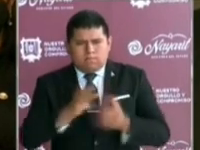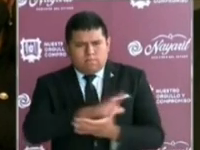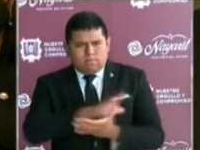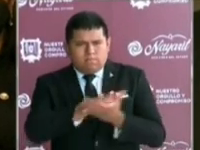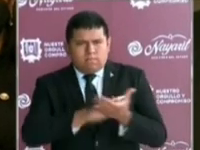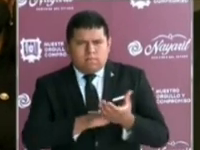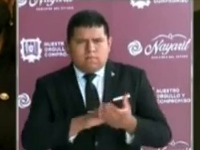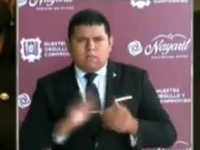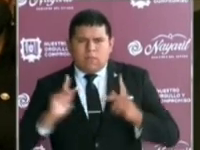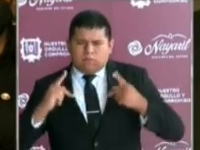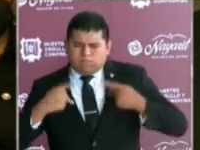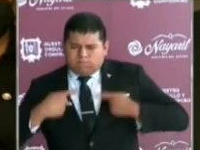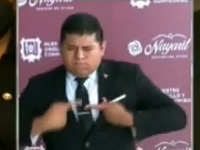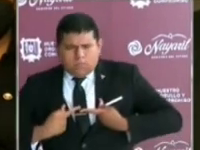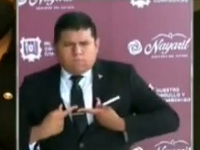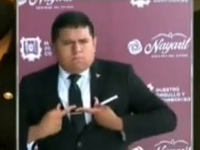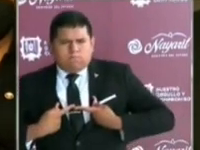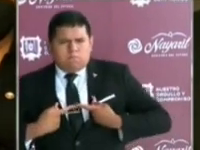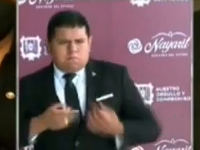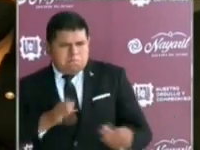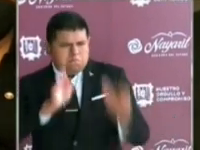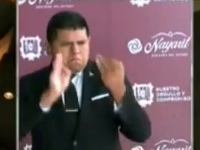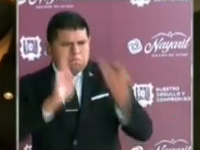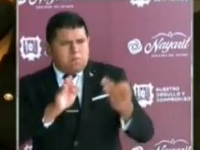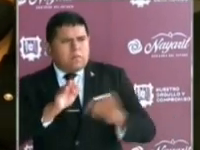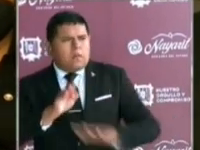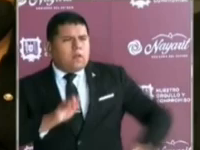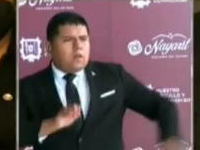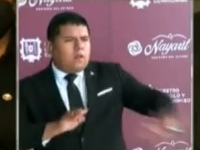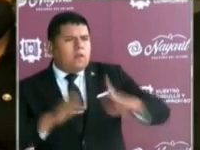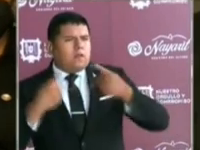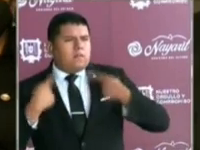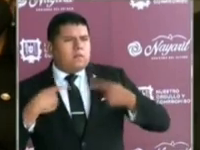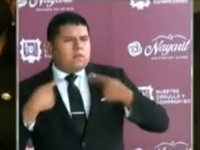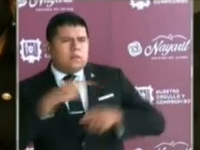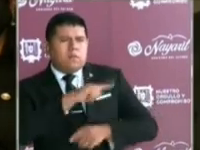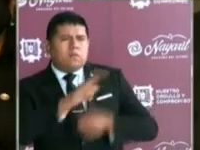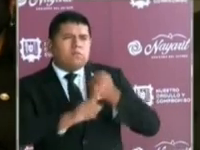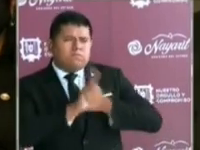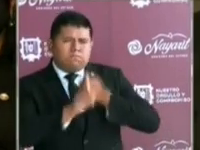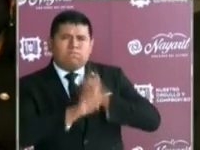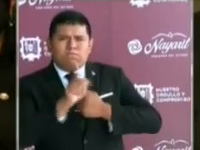sino fortaleza para servir a un pueblo que está tan agobiado.